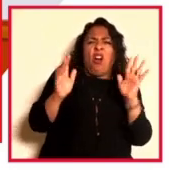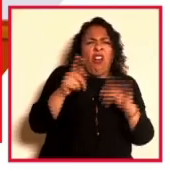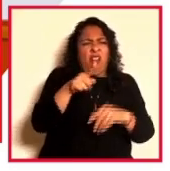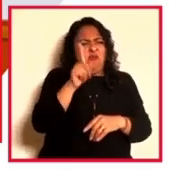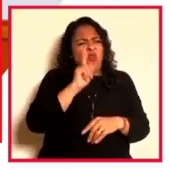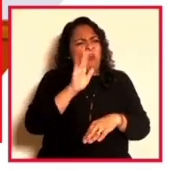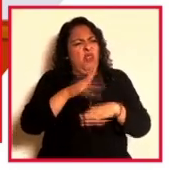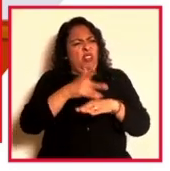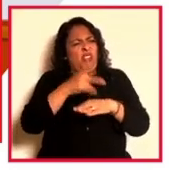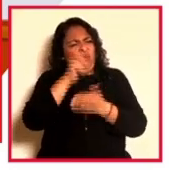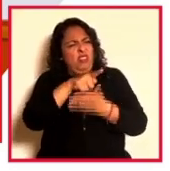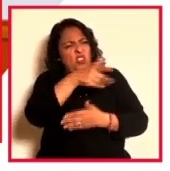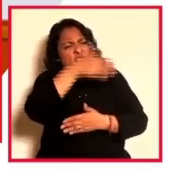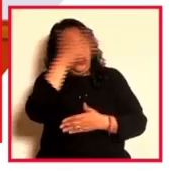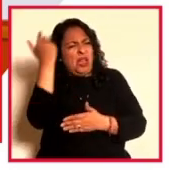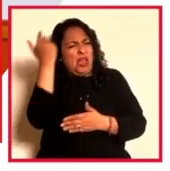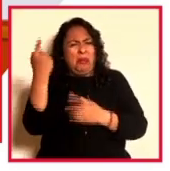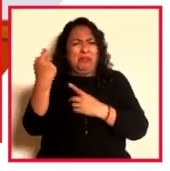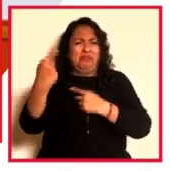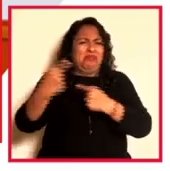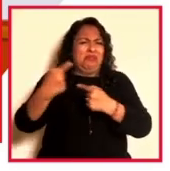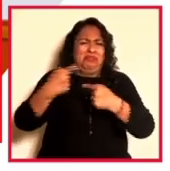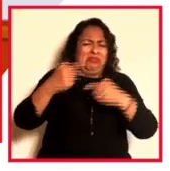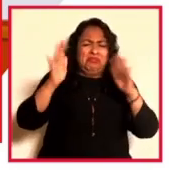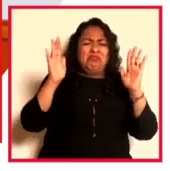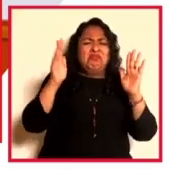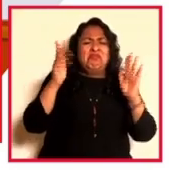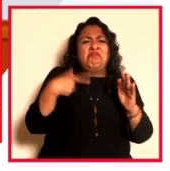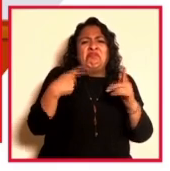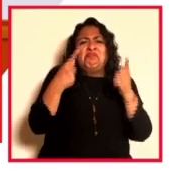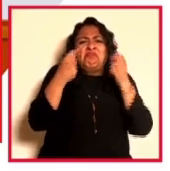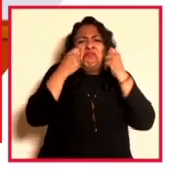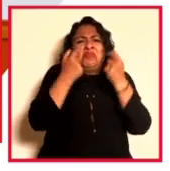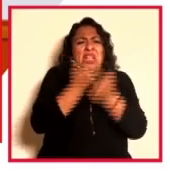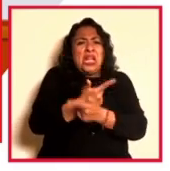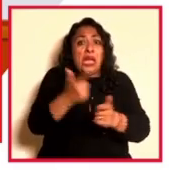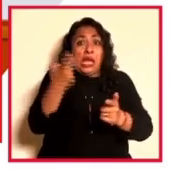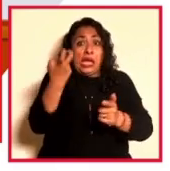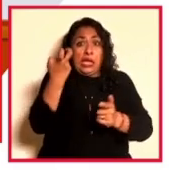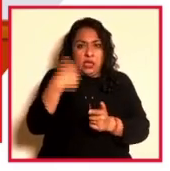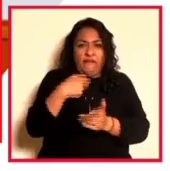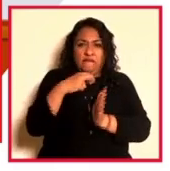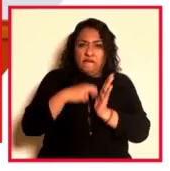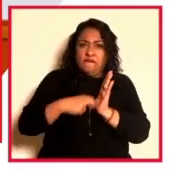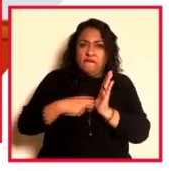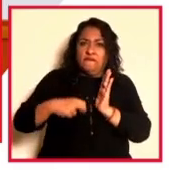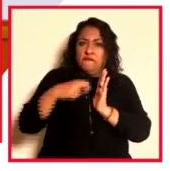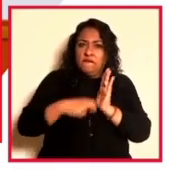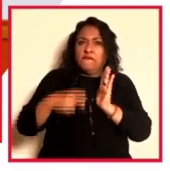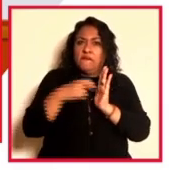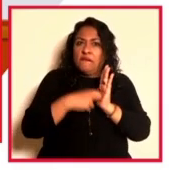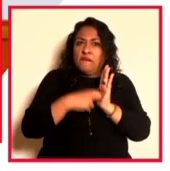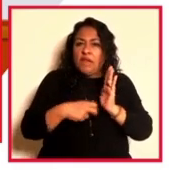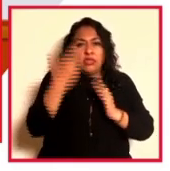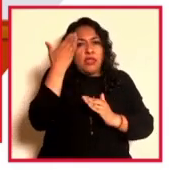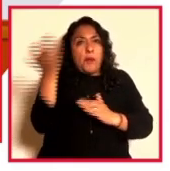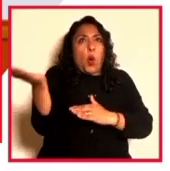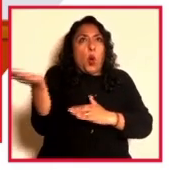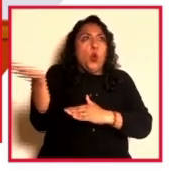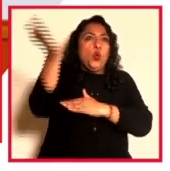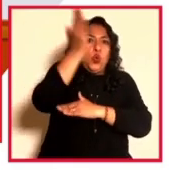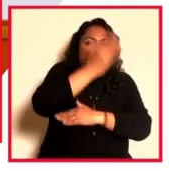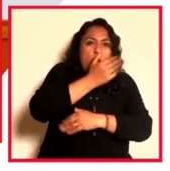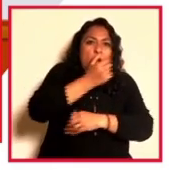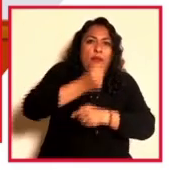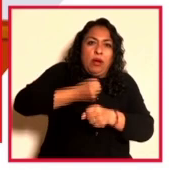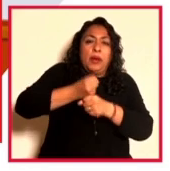si no sabe o o nunca estado en ninguna parte Así que fue un entrenamiento de tiempo completo Bueno tú estudiaste en la